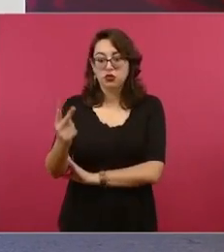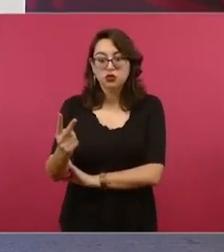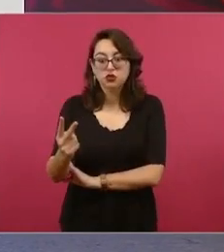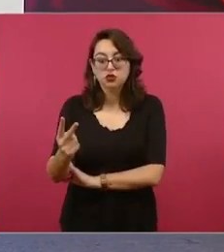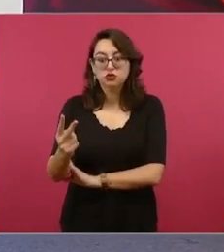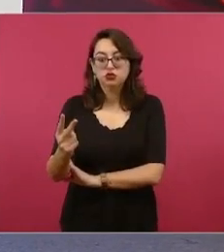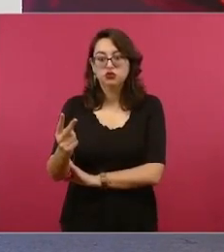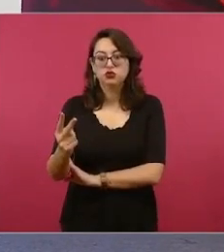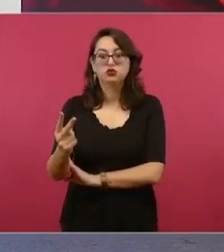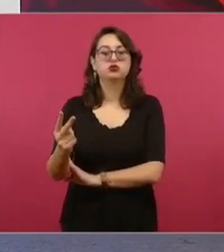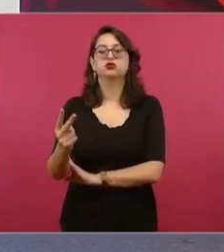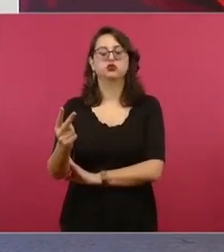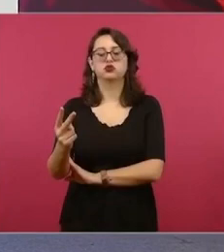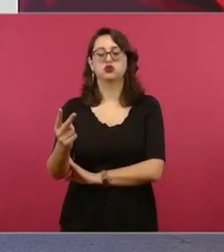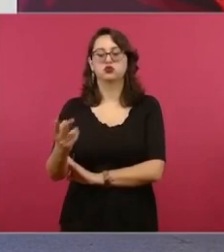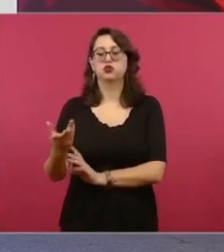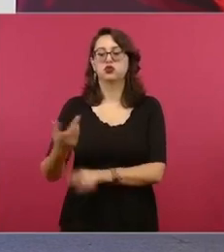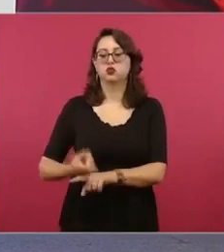conocer ayer,